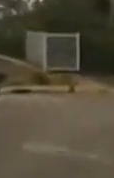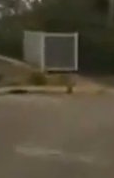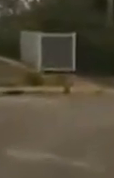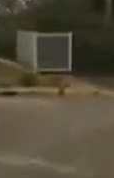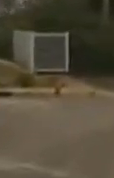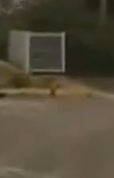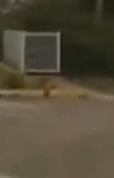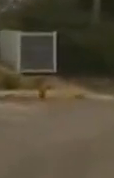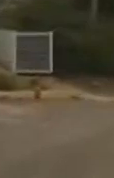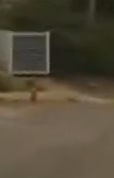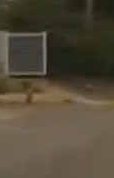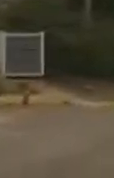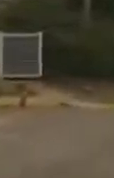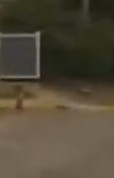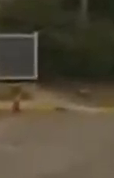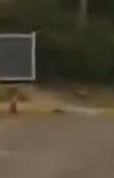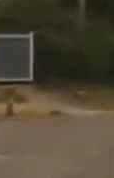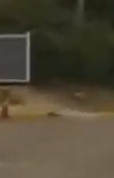Buenas tardes.